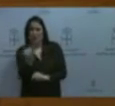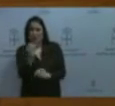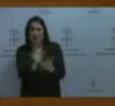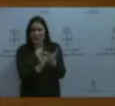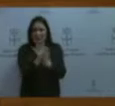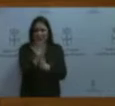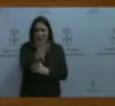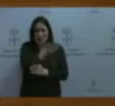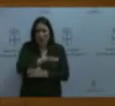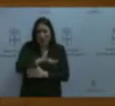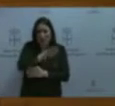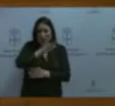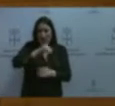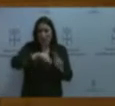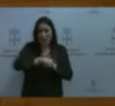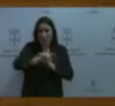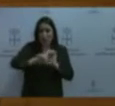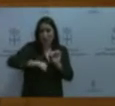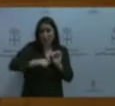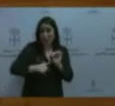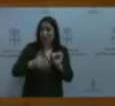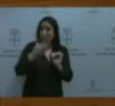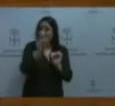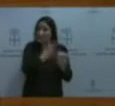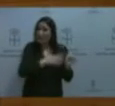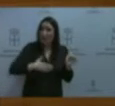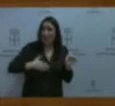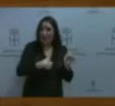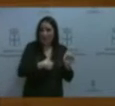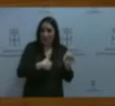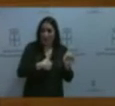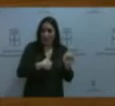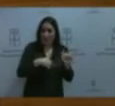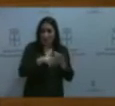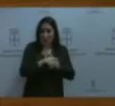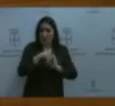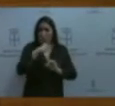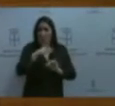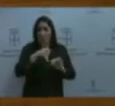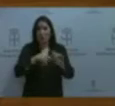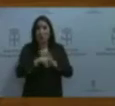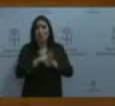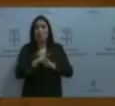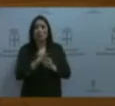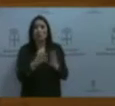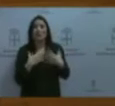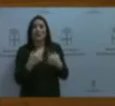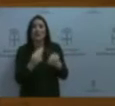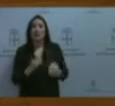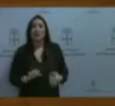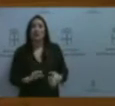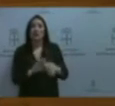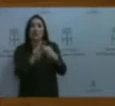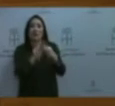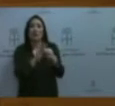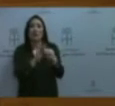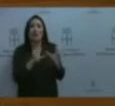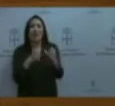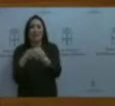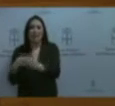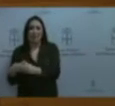áreas de gestión clínica y el papel que desempeñan en la gestión de los recursos sanitarios a nivel de los respectivos equipos. Estamos